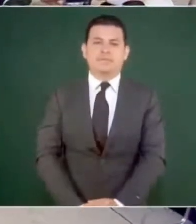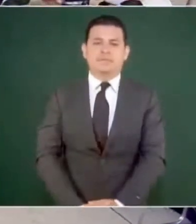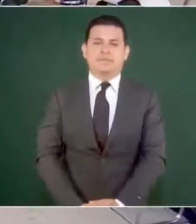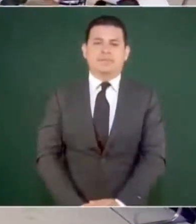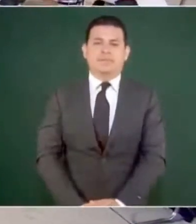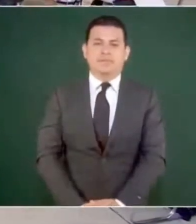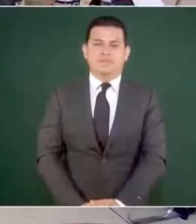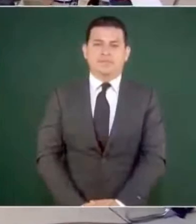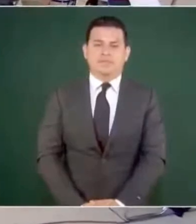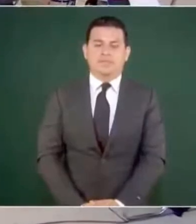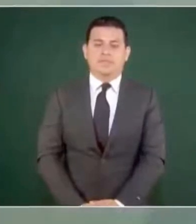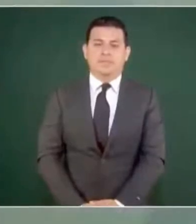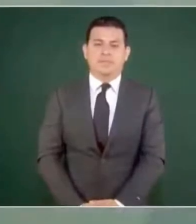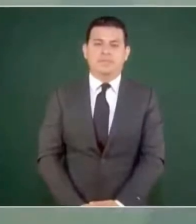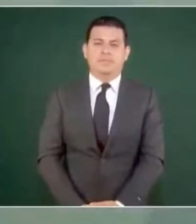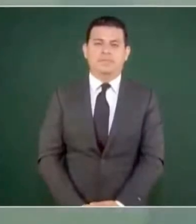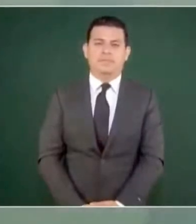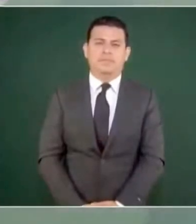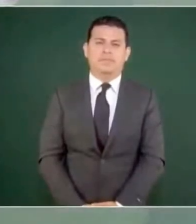Que yo recuerde,